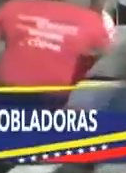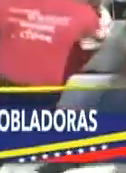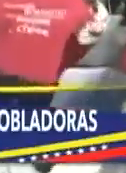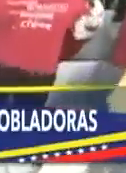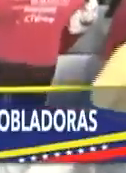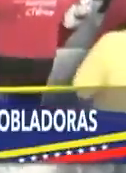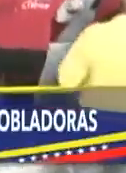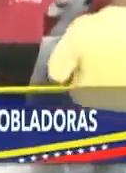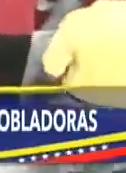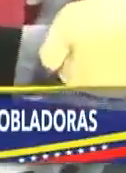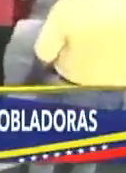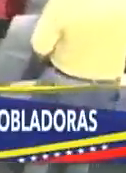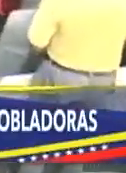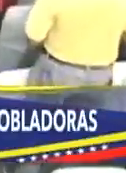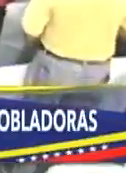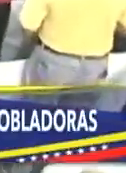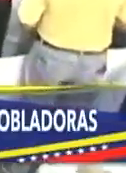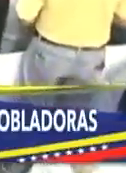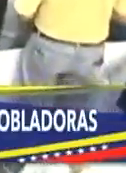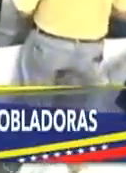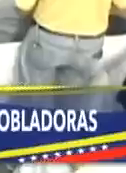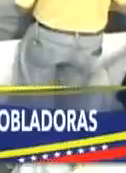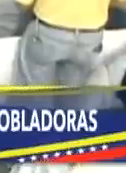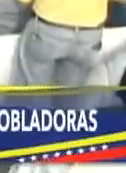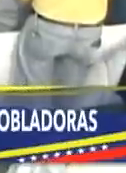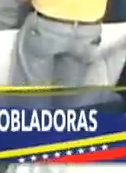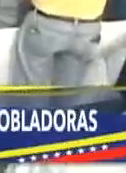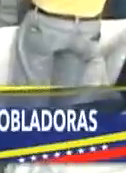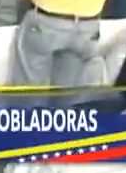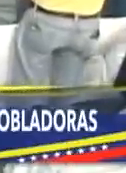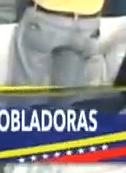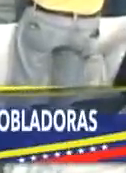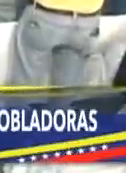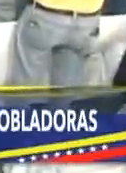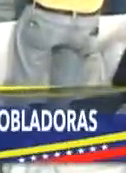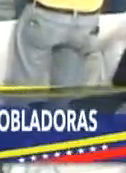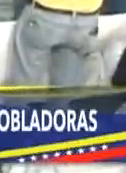pasión y mientras